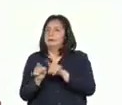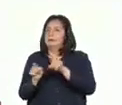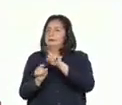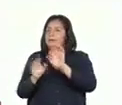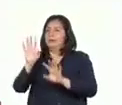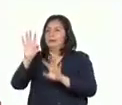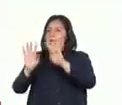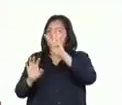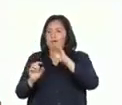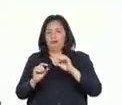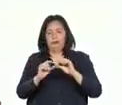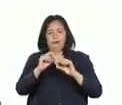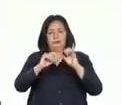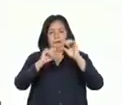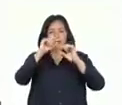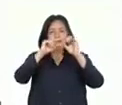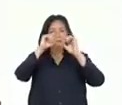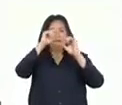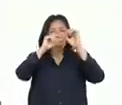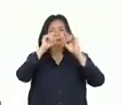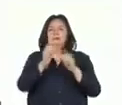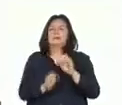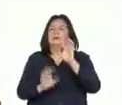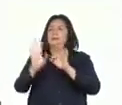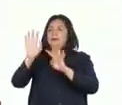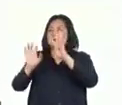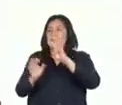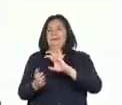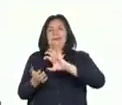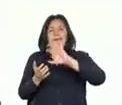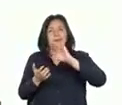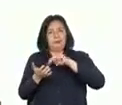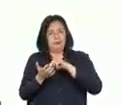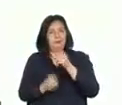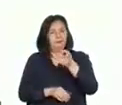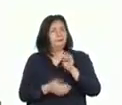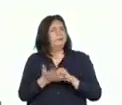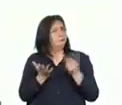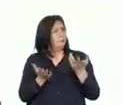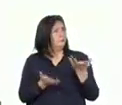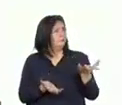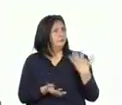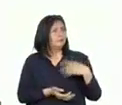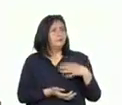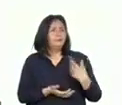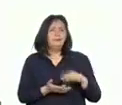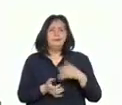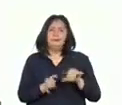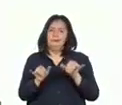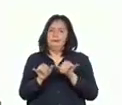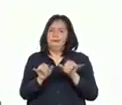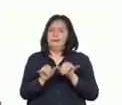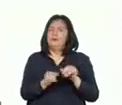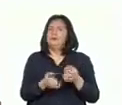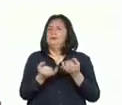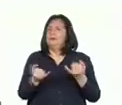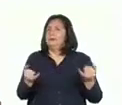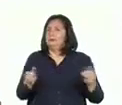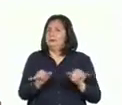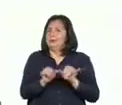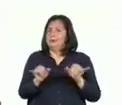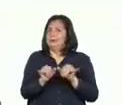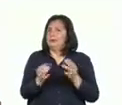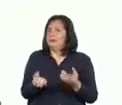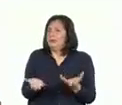altura de 14 cuadraditos, es decir, 14 centímetros. Un instrumento de medición. El instrumento